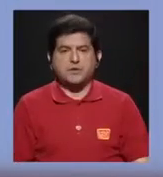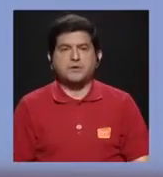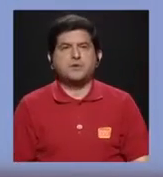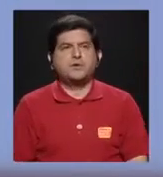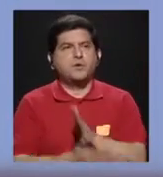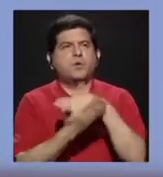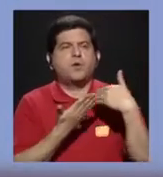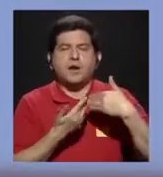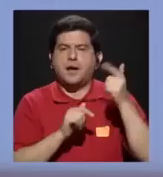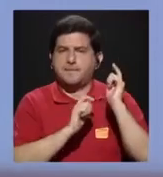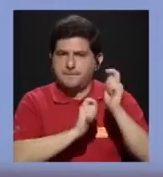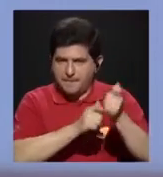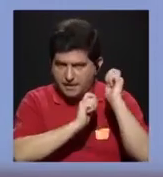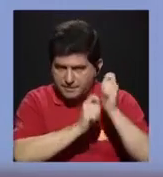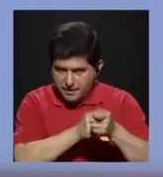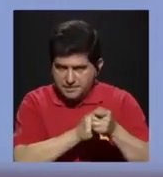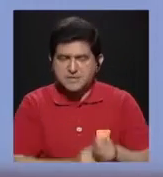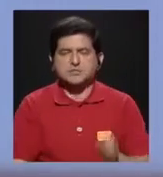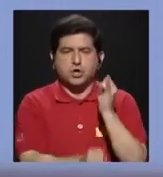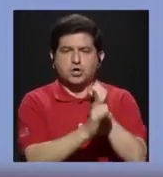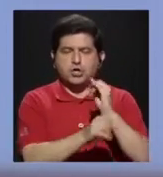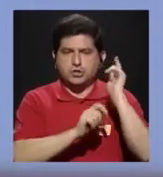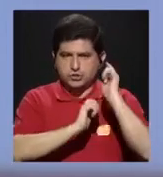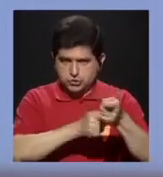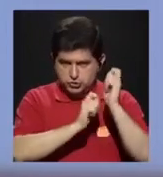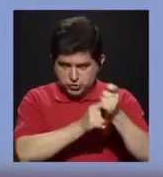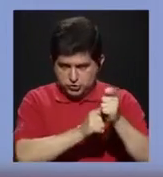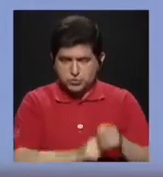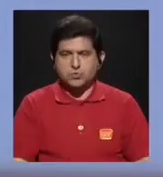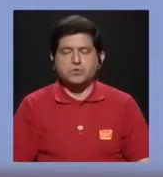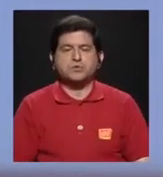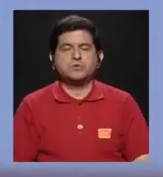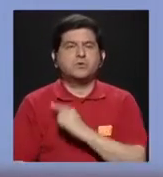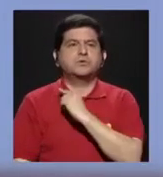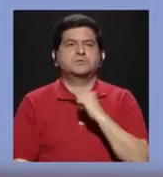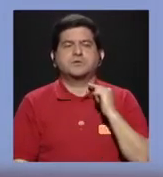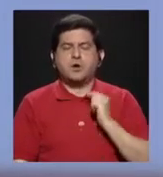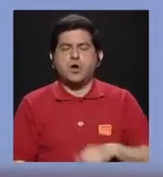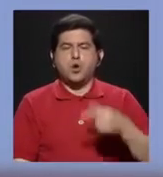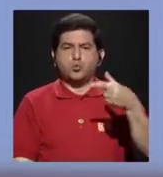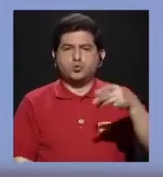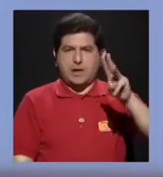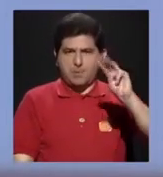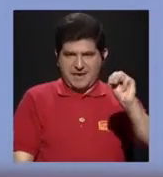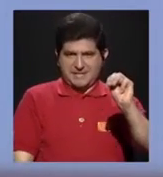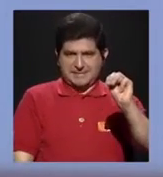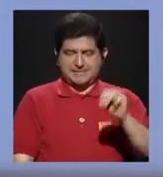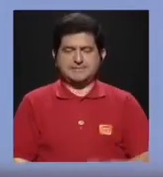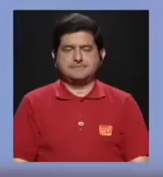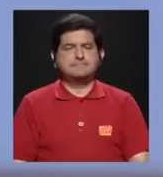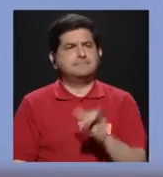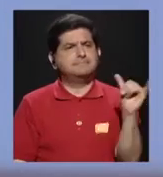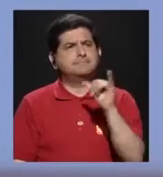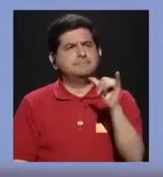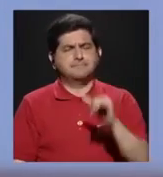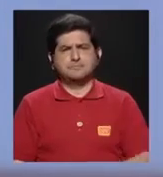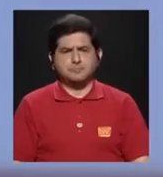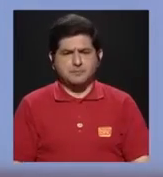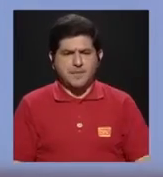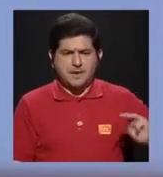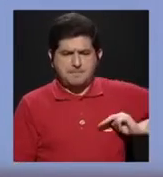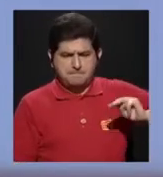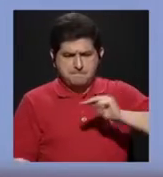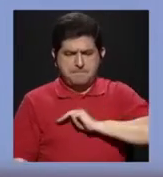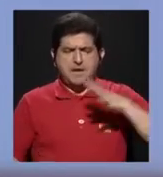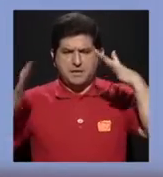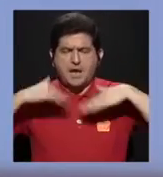la parte pesquera, por parte de Incopesca, contamos con el apoyo del padre Gustavo Meneses, y también por parte del